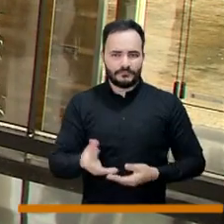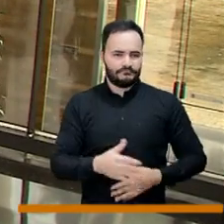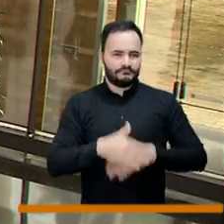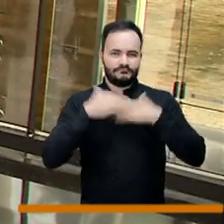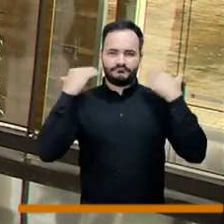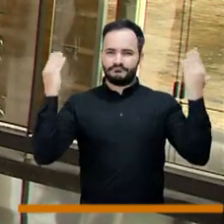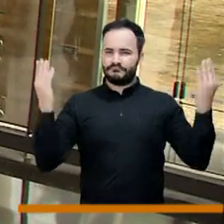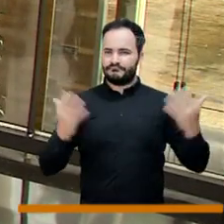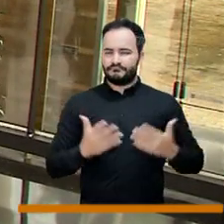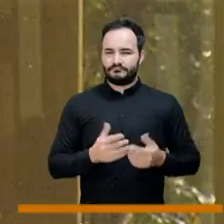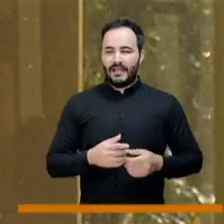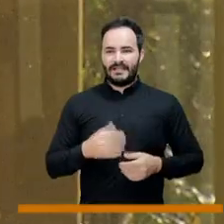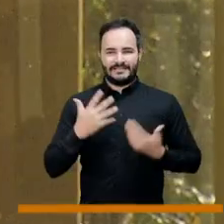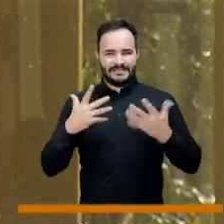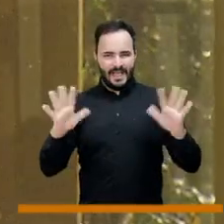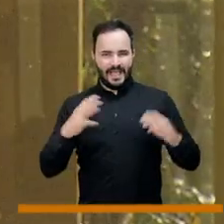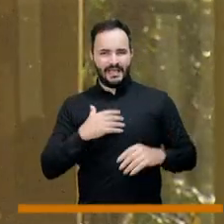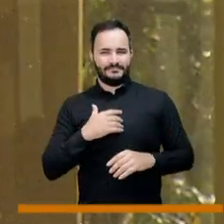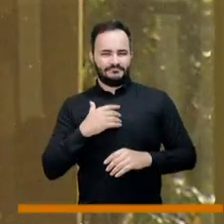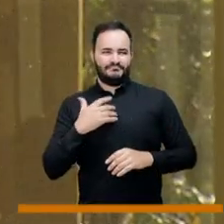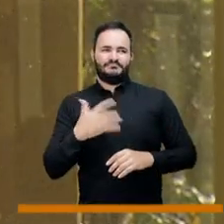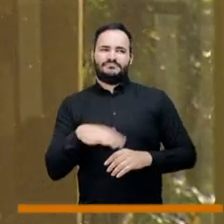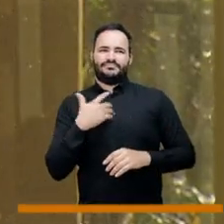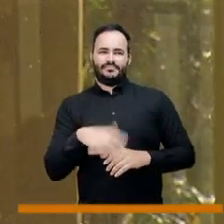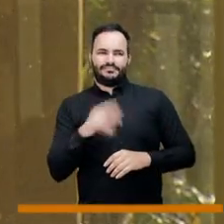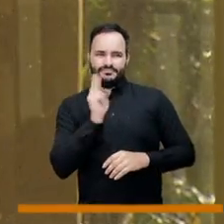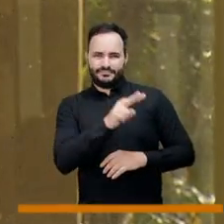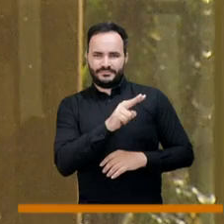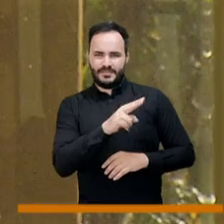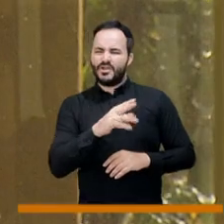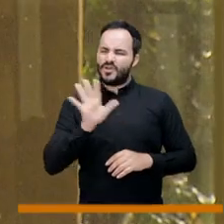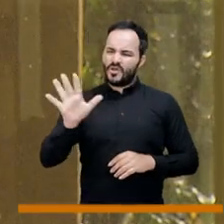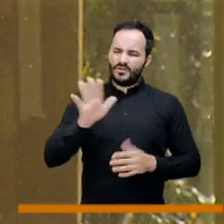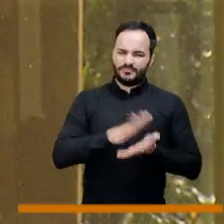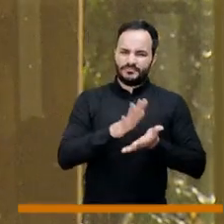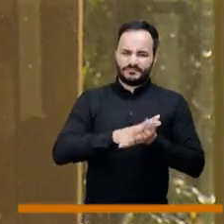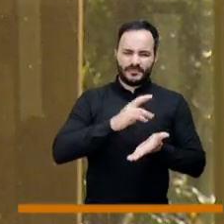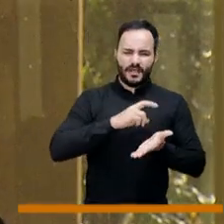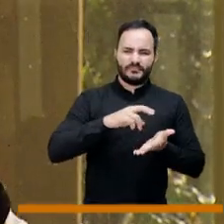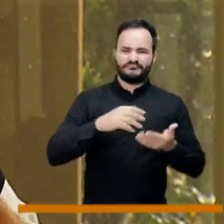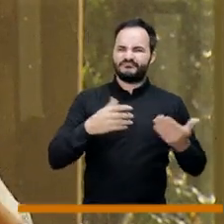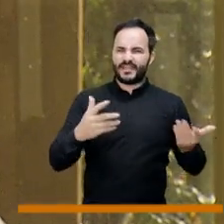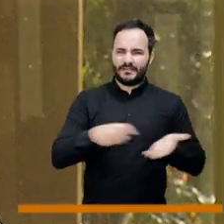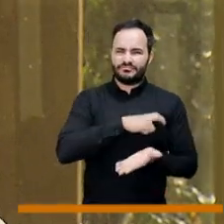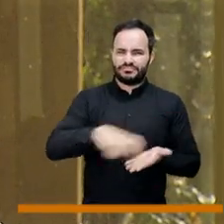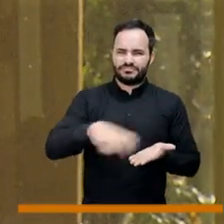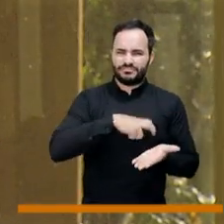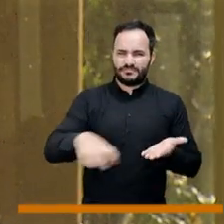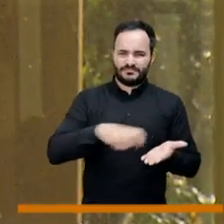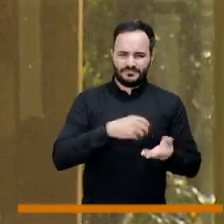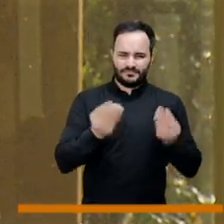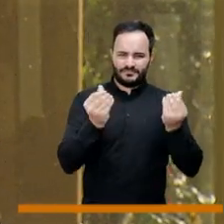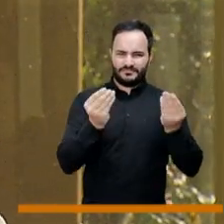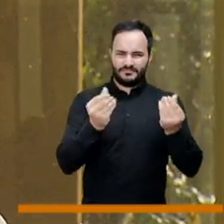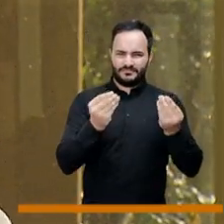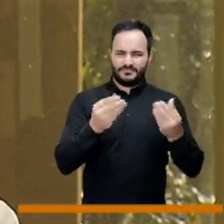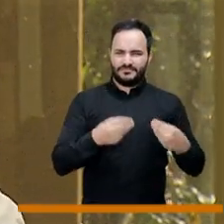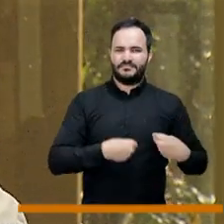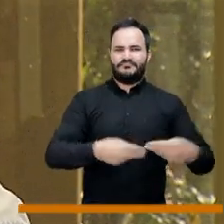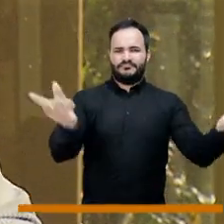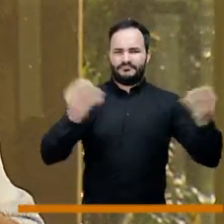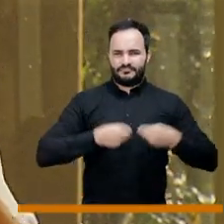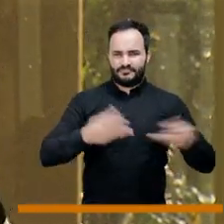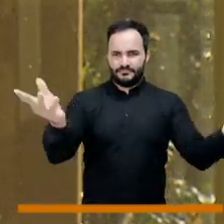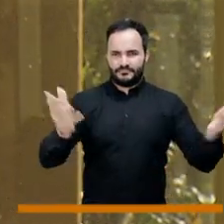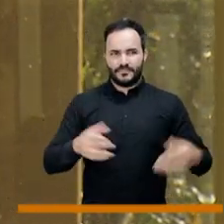Colombia varias veces por la misma persona, y es imprimir dinero. Y eso sí que es gravísimo, porque el dinero está respaldado en la